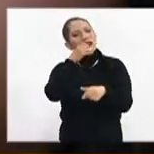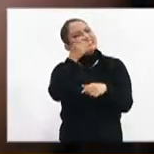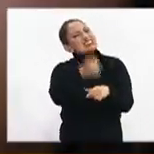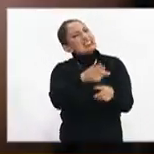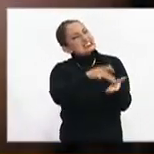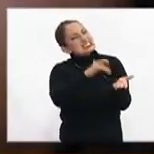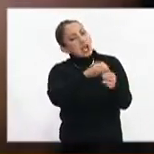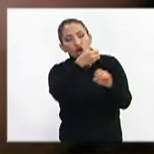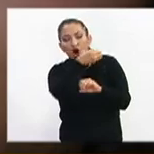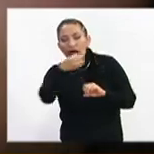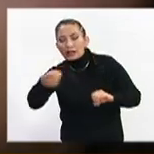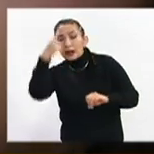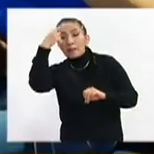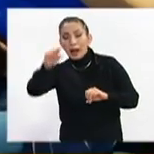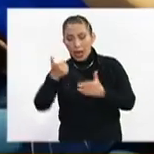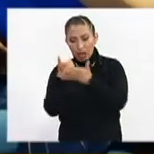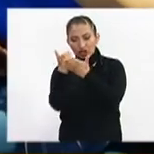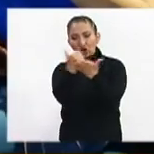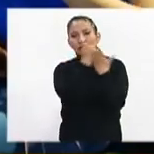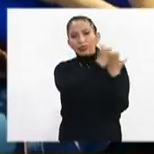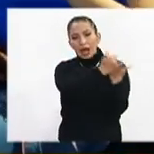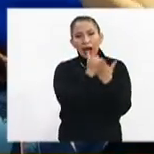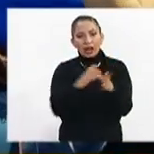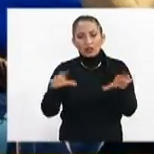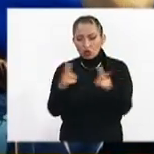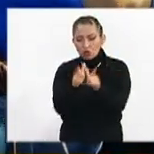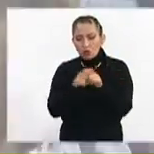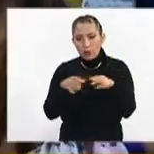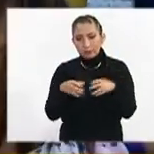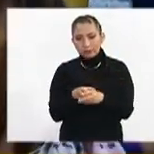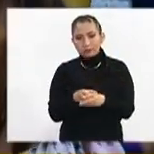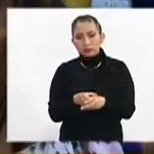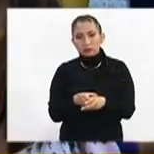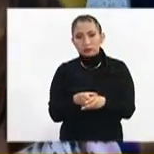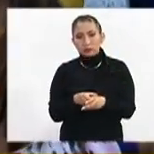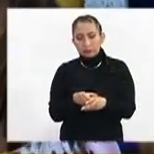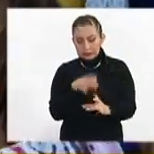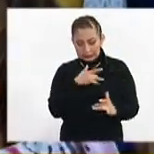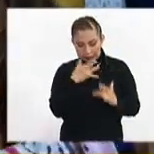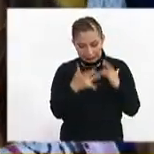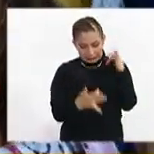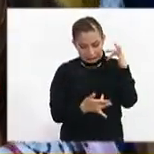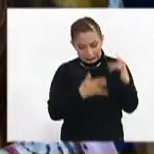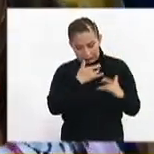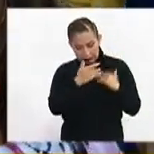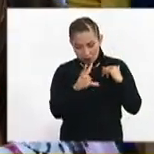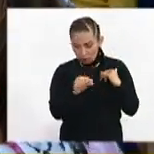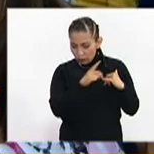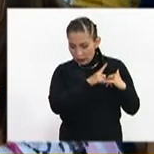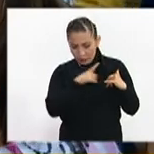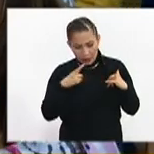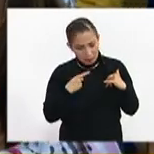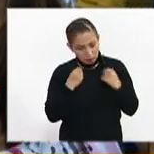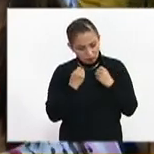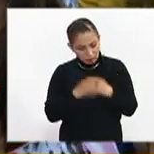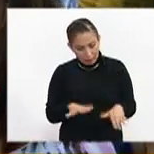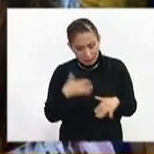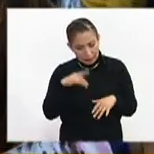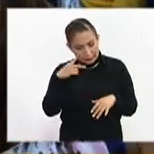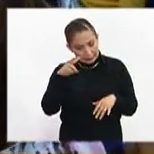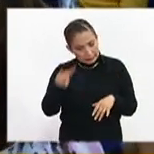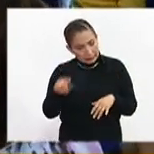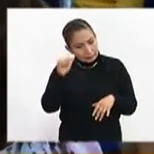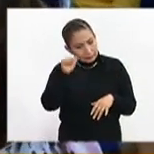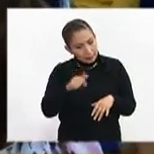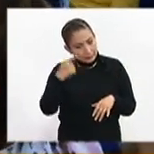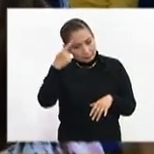informados y organizados para colaborar en labores colectivas. Son las sensaciones que no debemos de perder de vista y